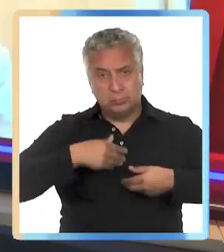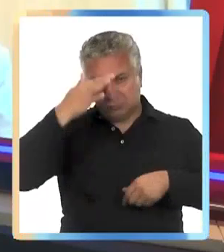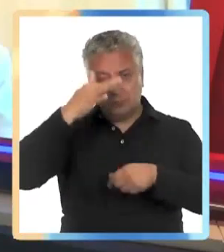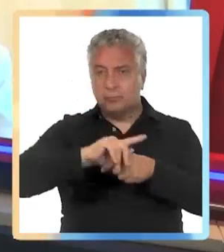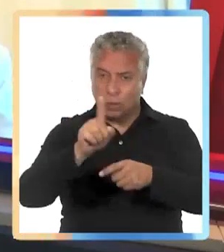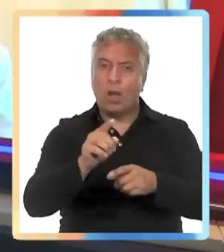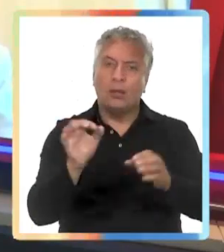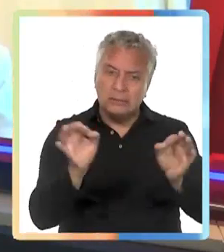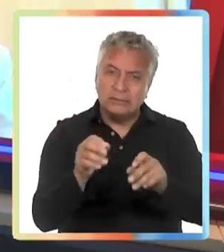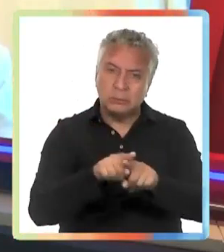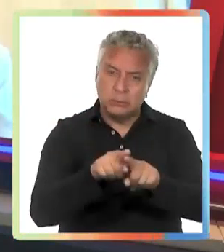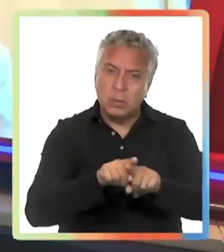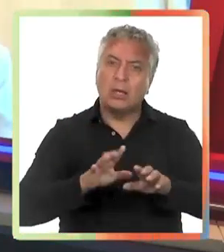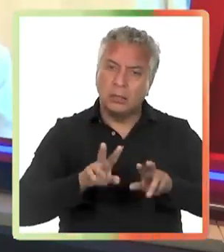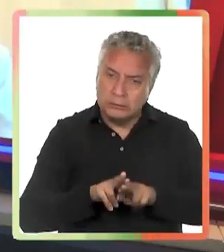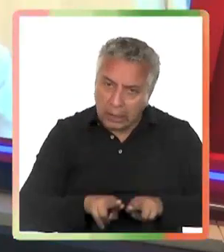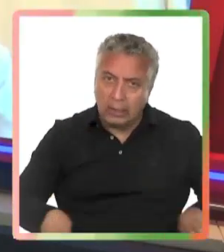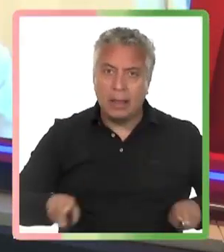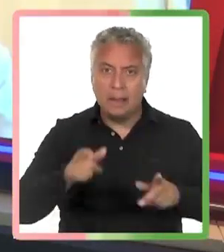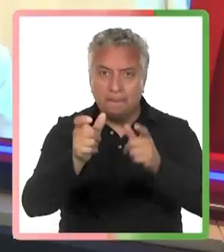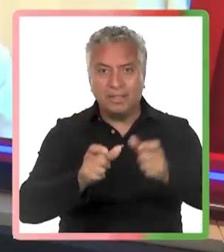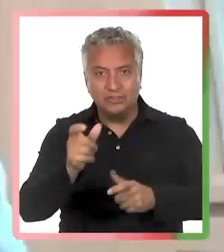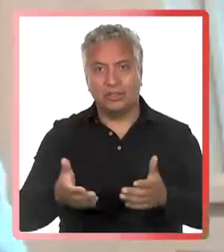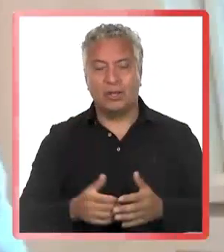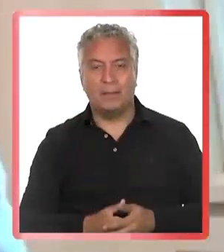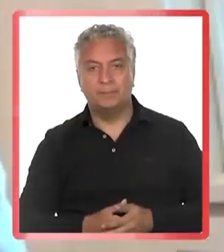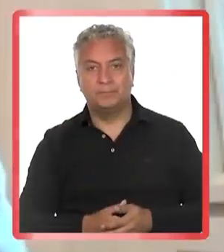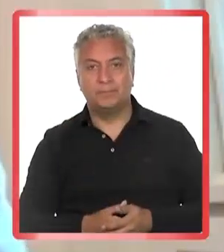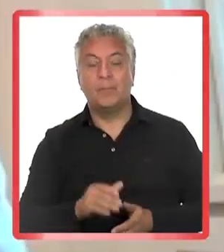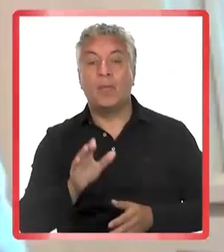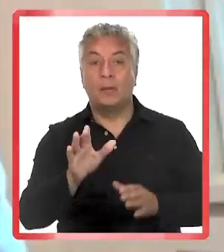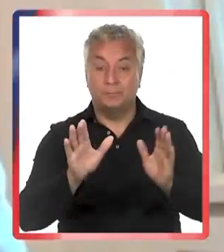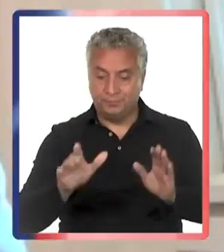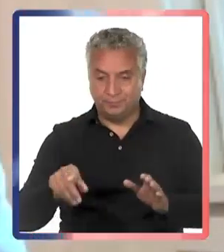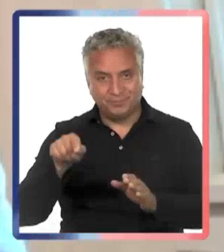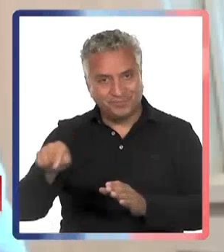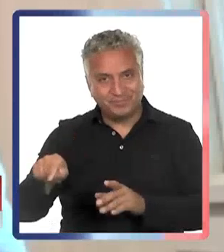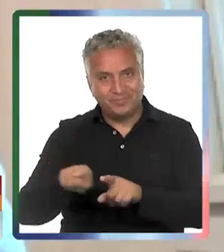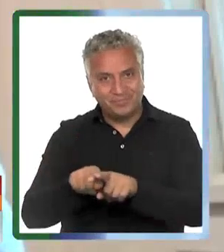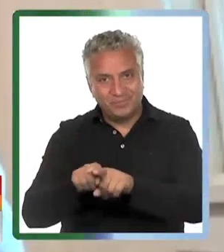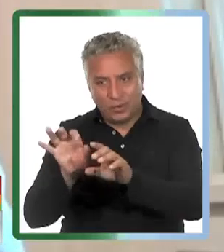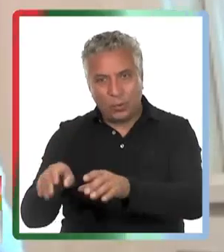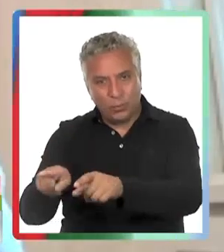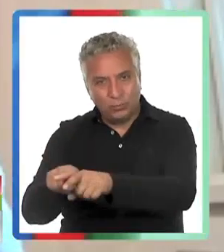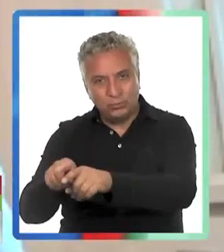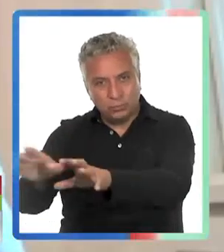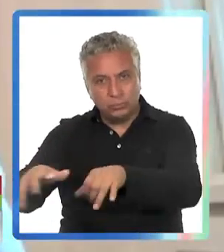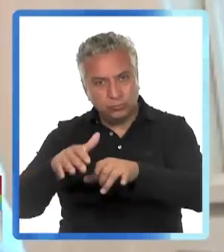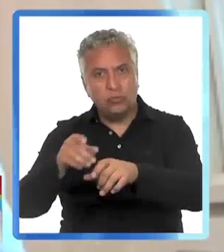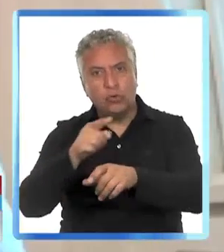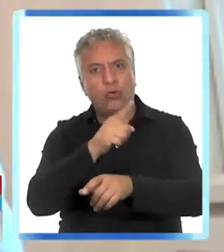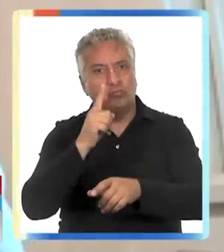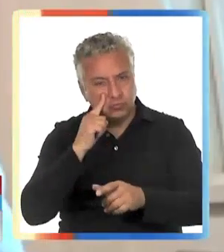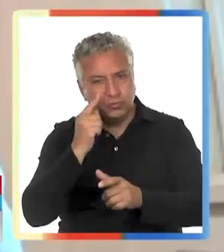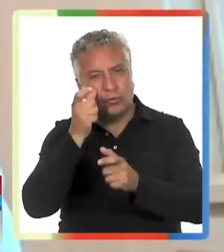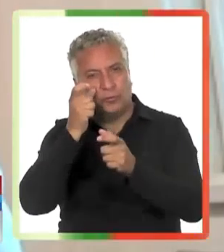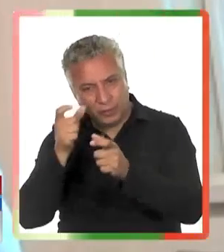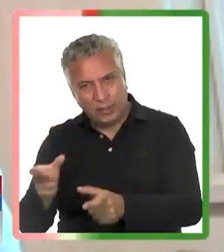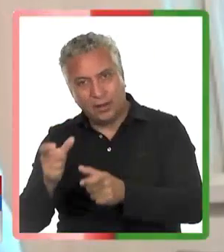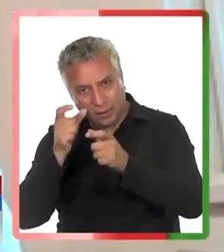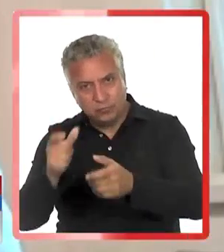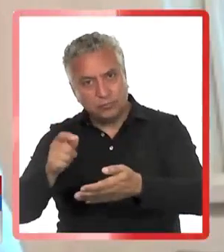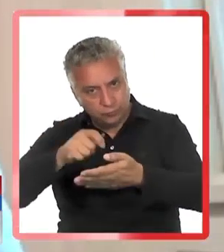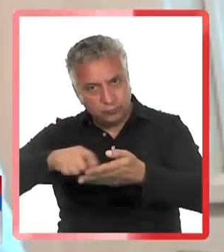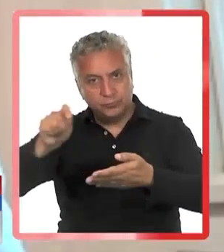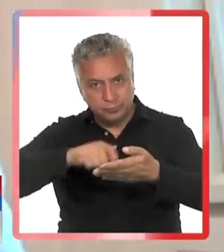esto para llamar también a la tranquilidad a la gente que nos está viendo? Se trata de una ave de criadero, ¿no es cierto?, que, como insisto, están siendo vigiladas, ¿no es